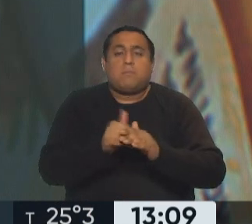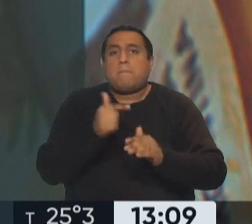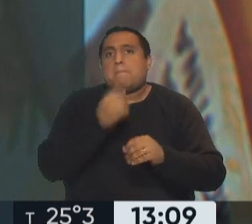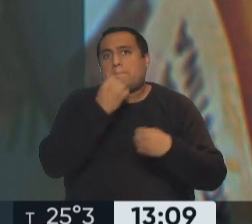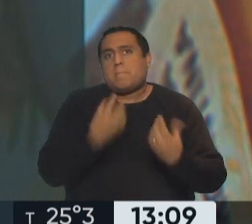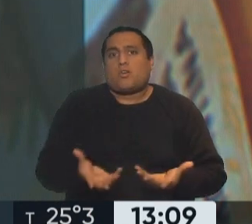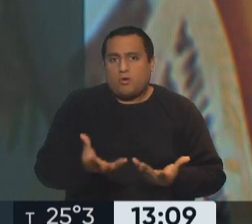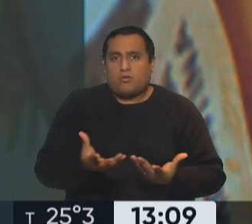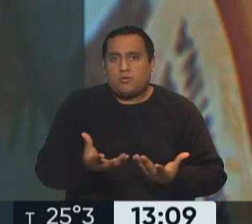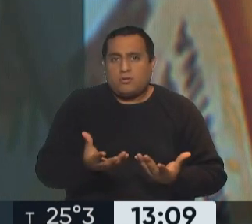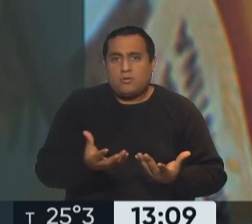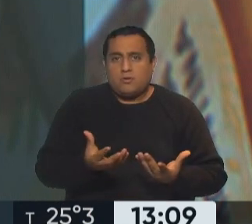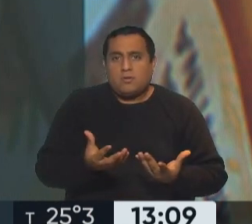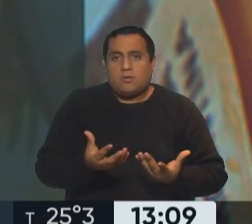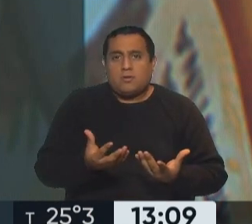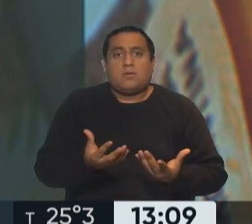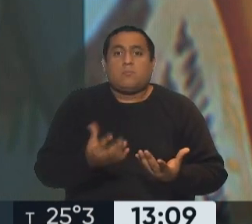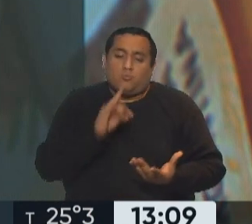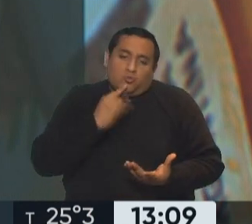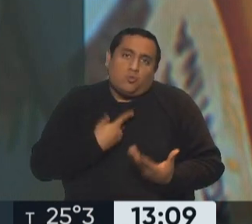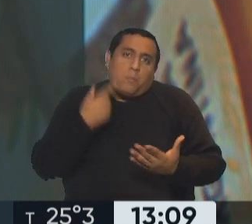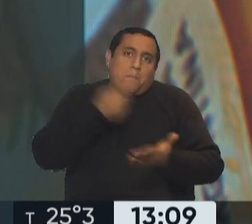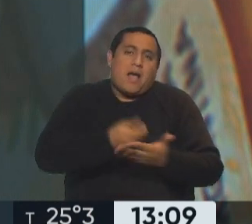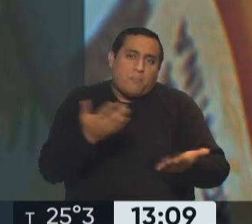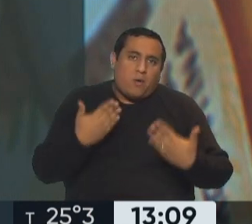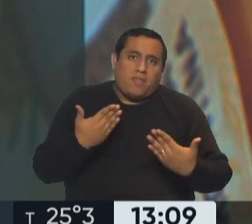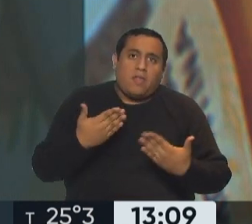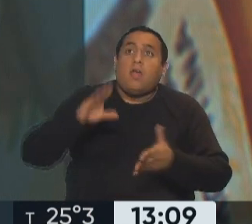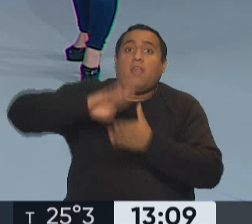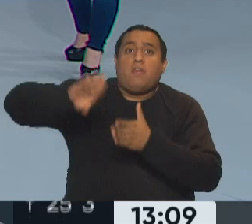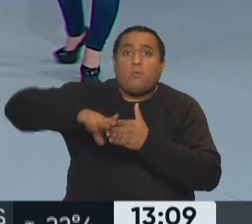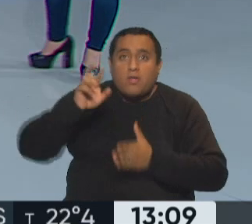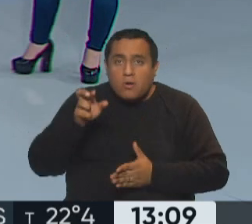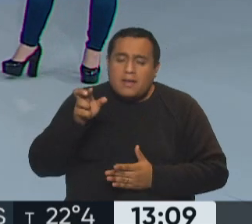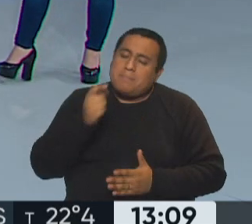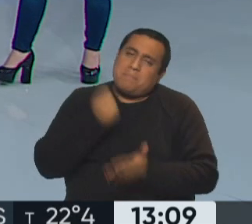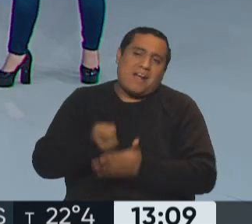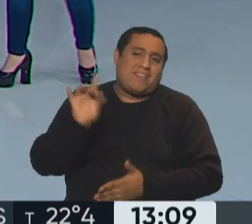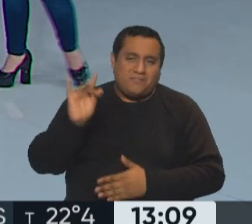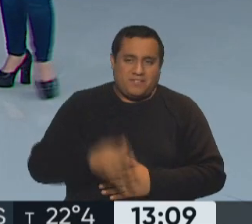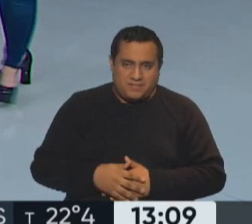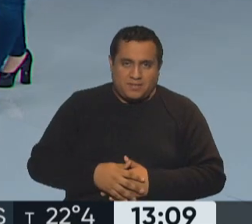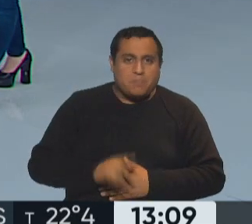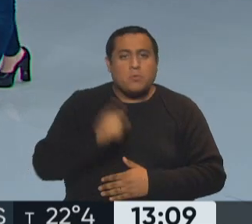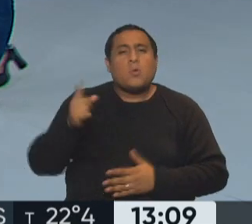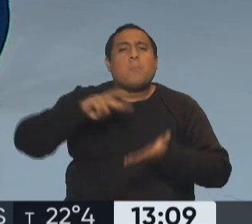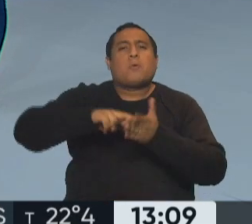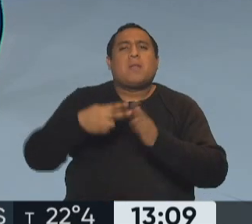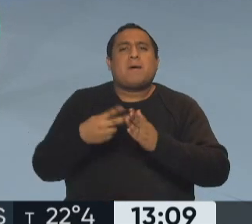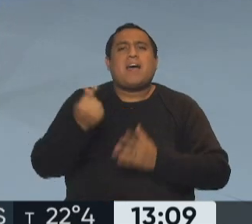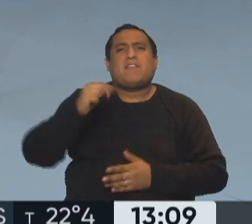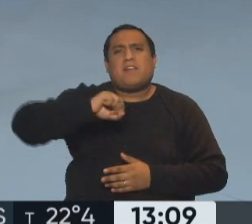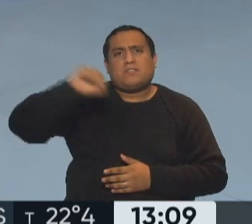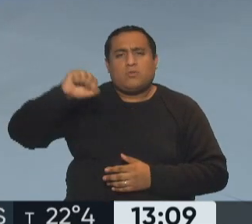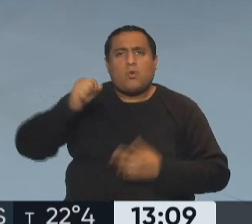sano, muchísimo más pagable que el endeudamiento en dólares. Y en tercer lugar, el problema de la inflación. Ustedes me dirán, ¿cómo va a